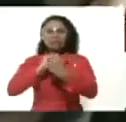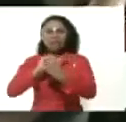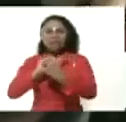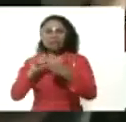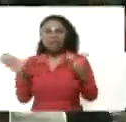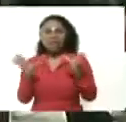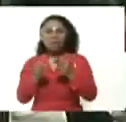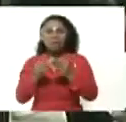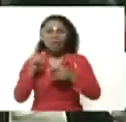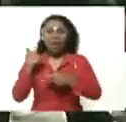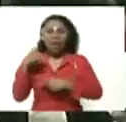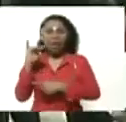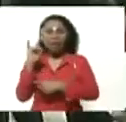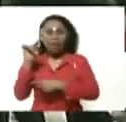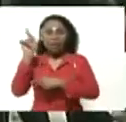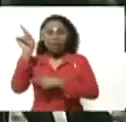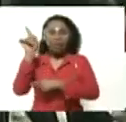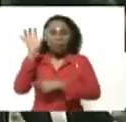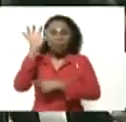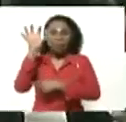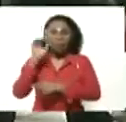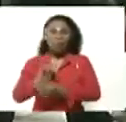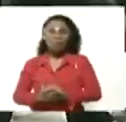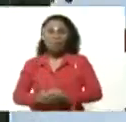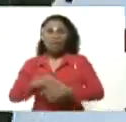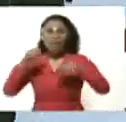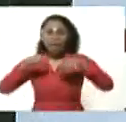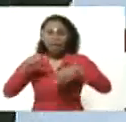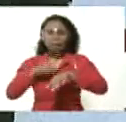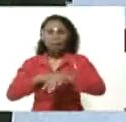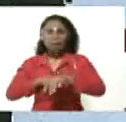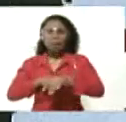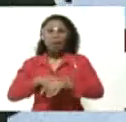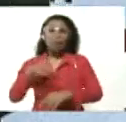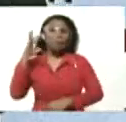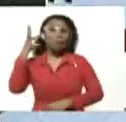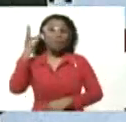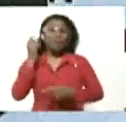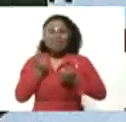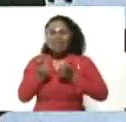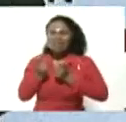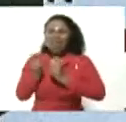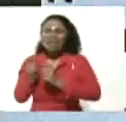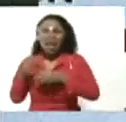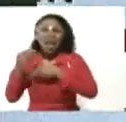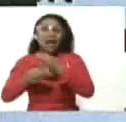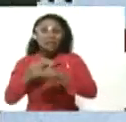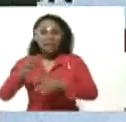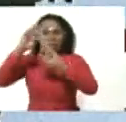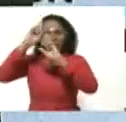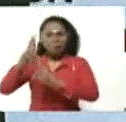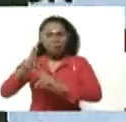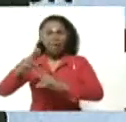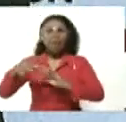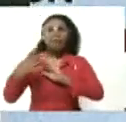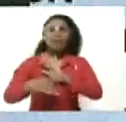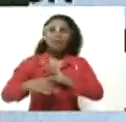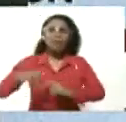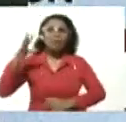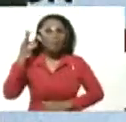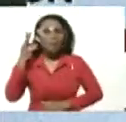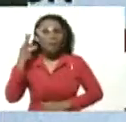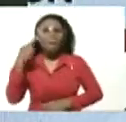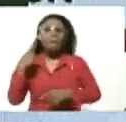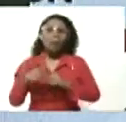que tiene en su país. Estamos en un momento en donde el feminismo está intentando hacer que se respeten los derechos de las mujeres, pero al mismo tiempo